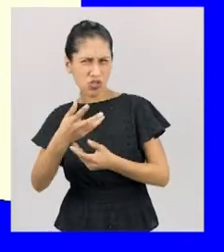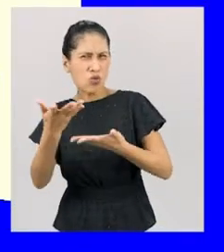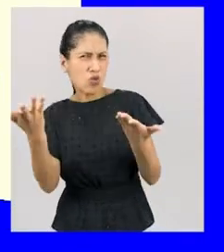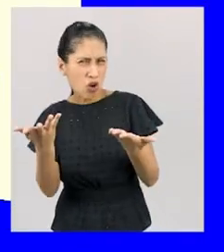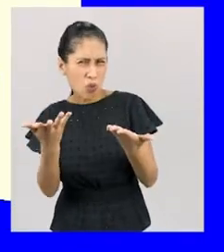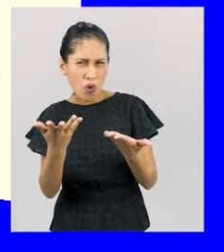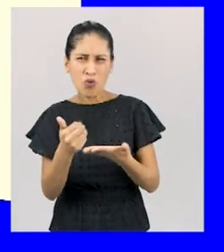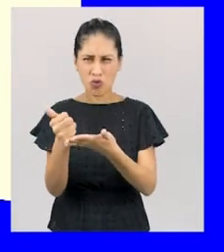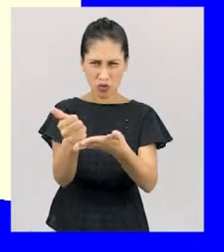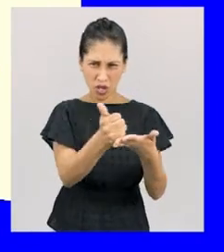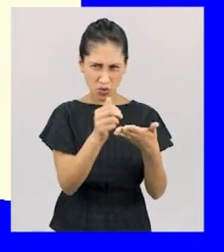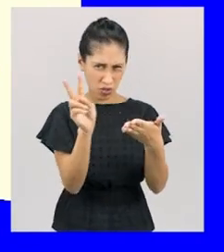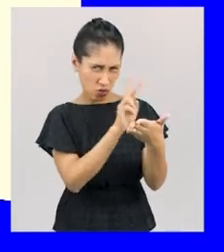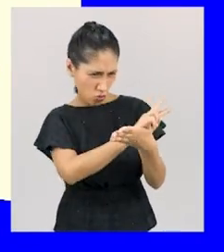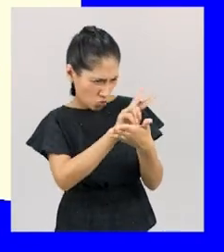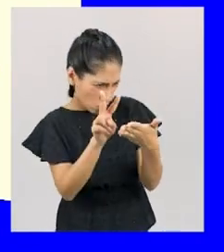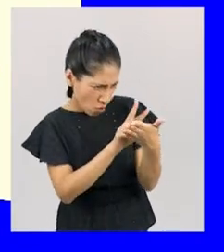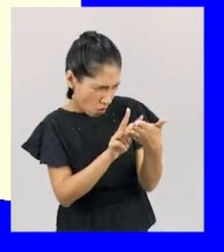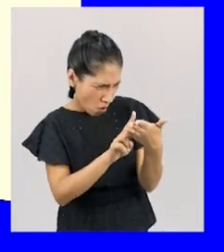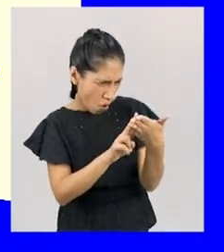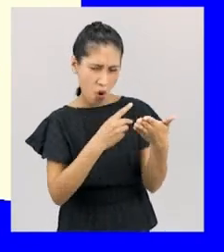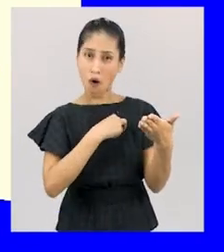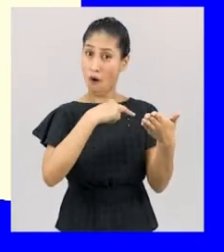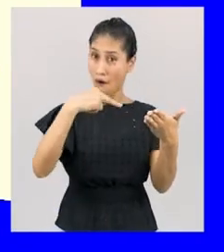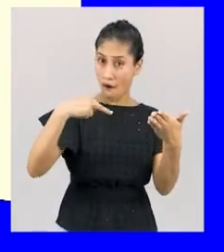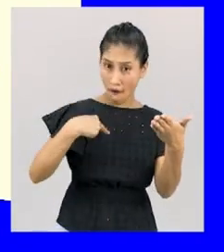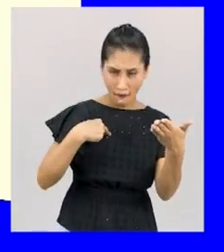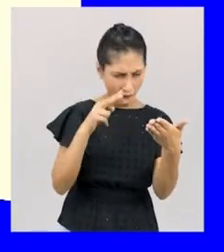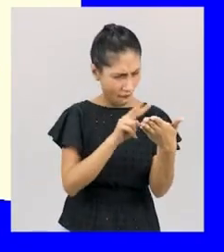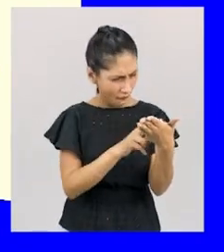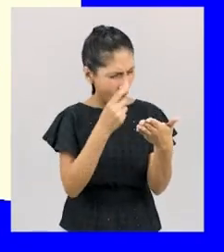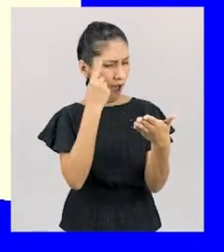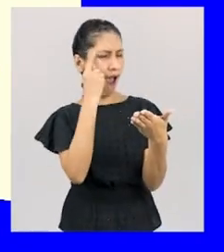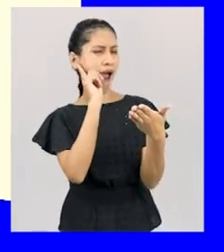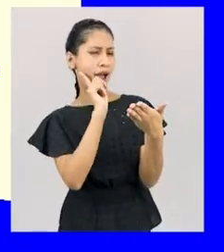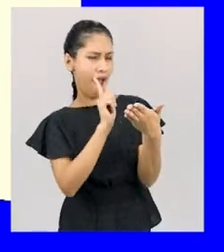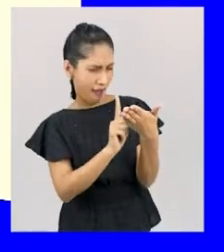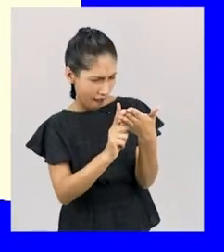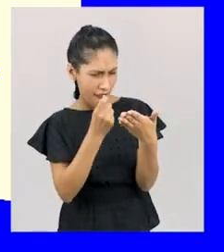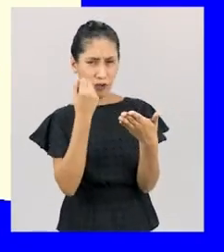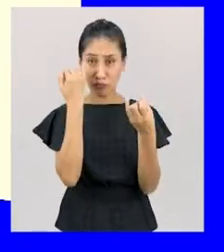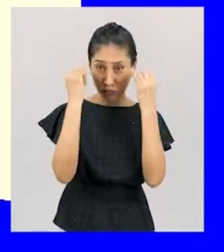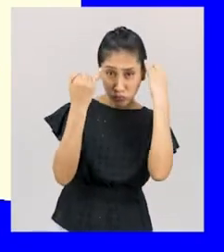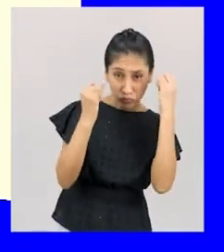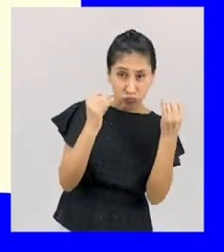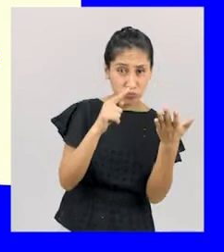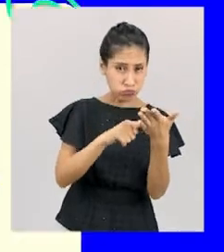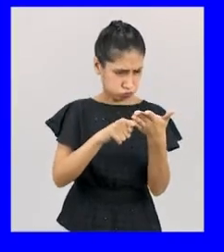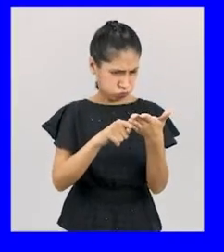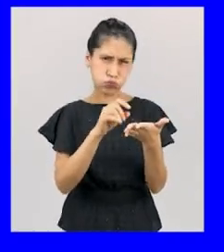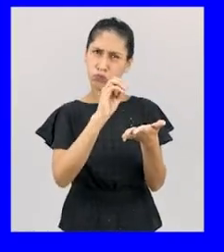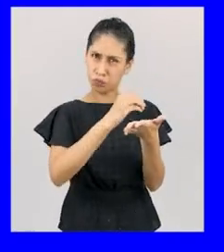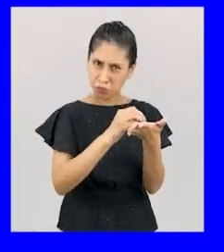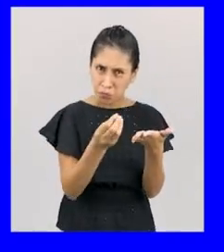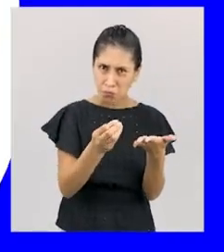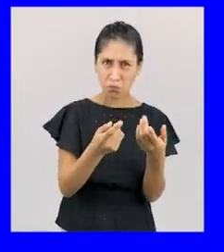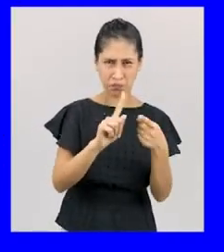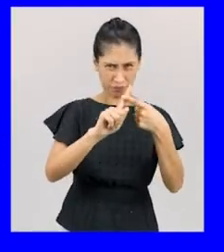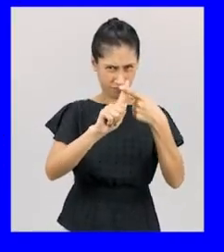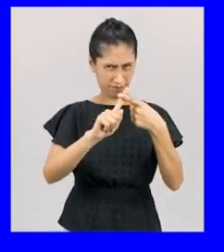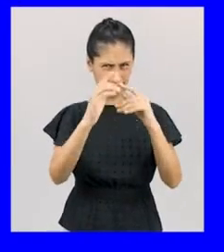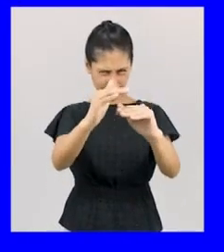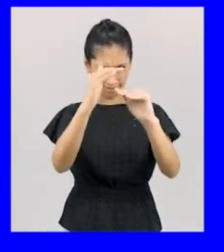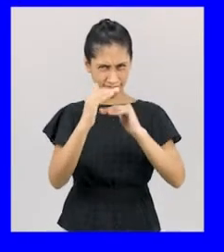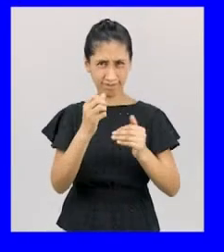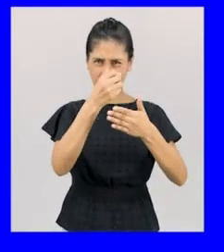permiten exponer mejor nuestras ideas y también reconocer la información relevante de lo que estamos leyendo. El texto expositivo es